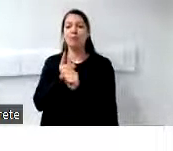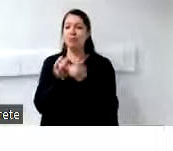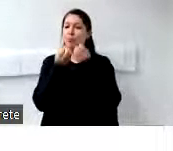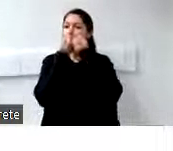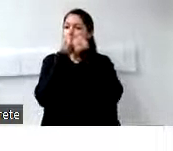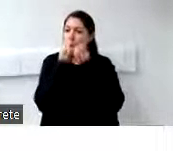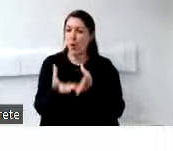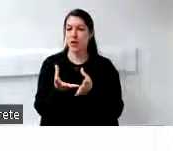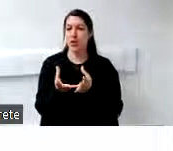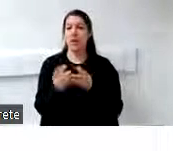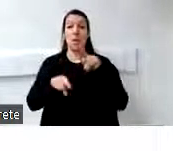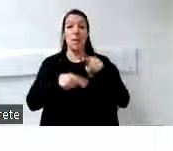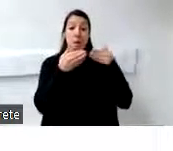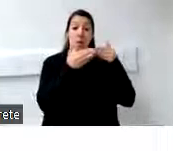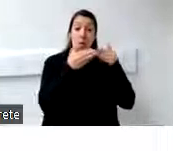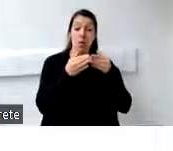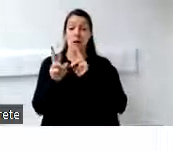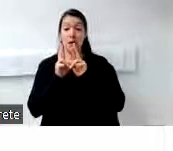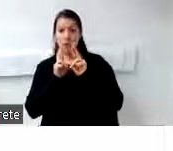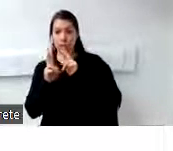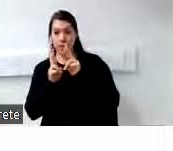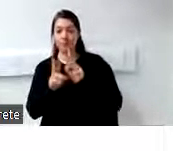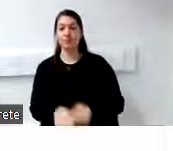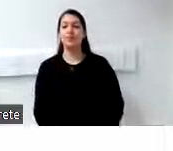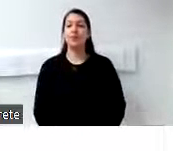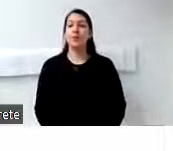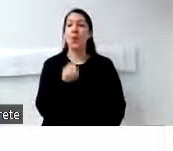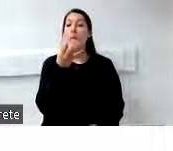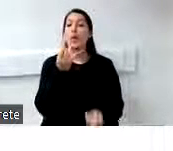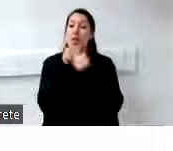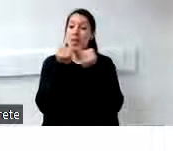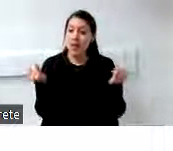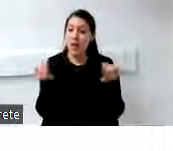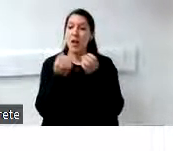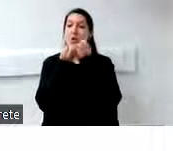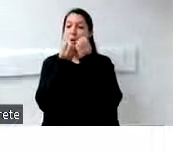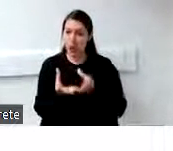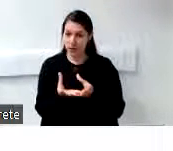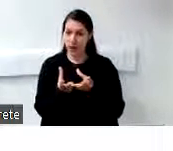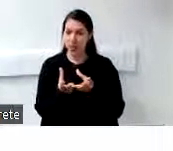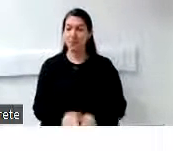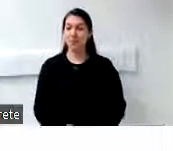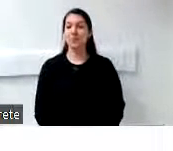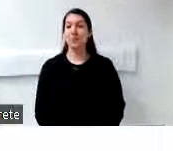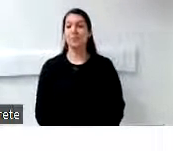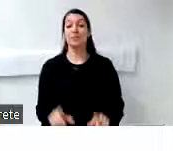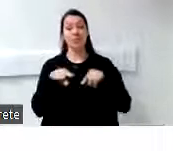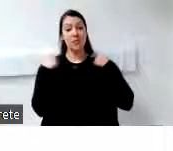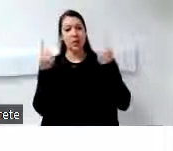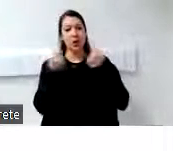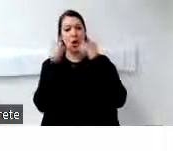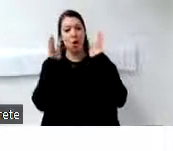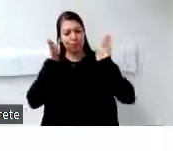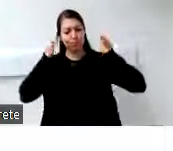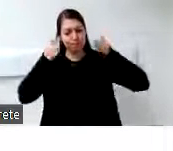espacio para preguntas. Bueno, buenos días, ¿cómo están? Nos vamos a enfocar ahora, después